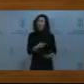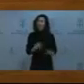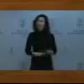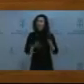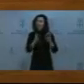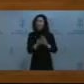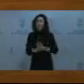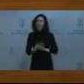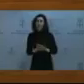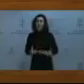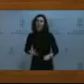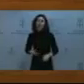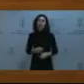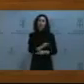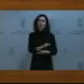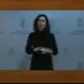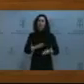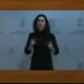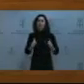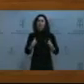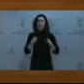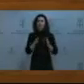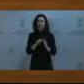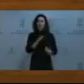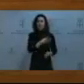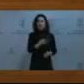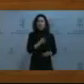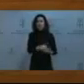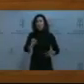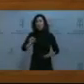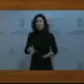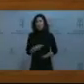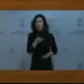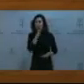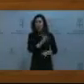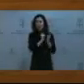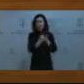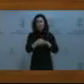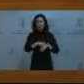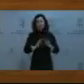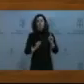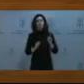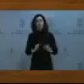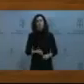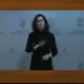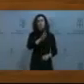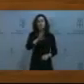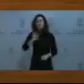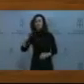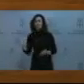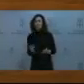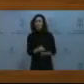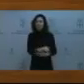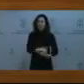2016 contaba con 400 millones de euros y ahora pasa a tan solo 350 millones. ¿Dónde está el incremento, señorías? Porque hay que hablar